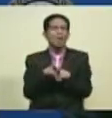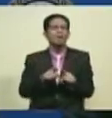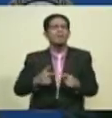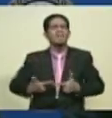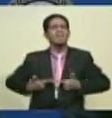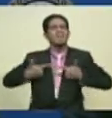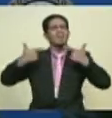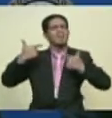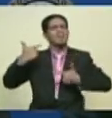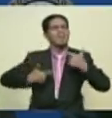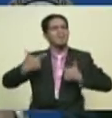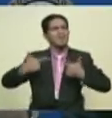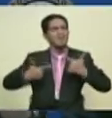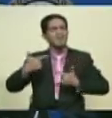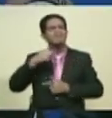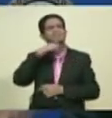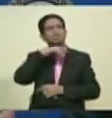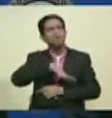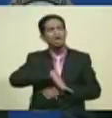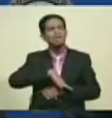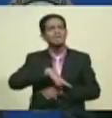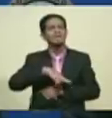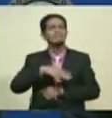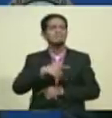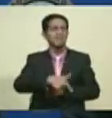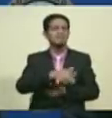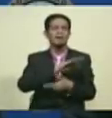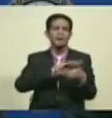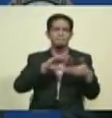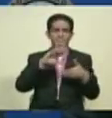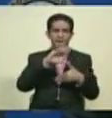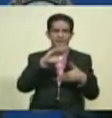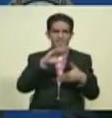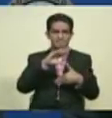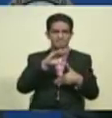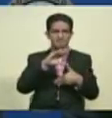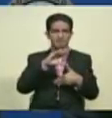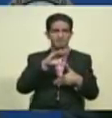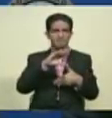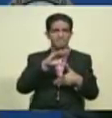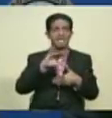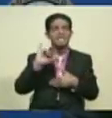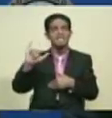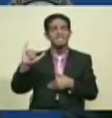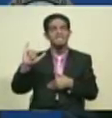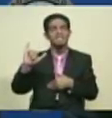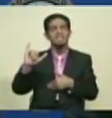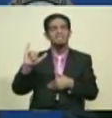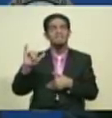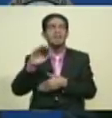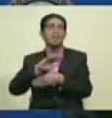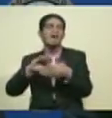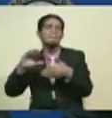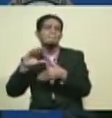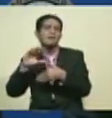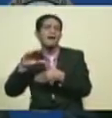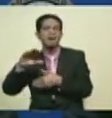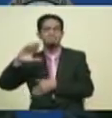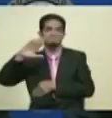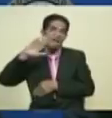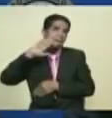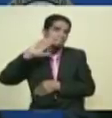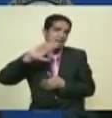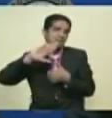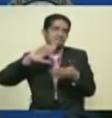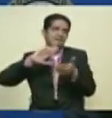las relaciones entre nuestra América Latina y Caribeña y la América del Norte. Entonces aquí llega un